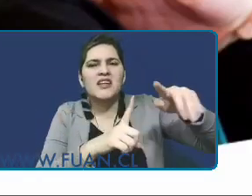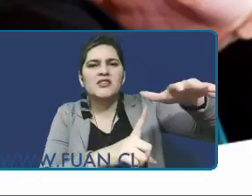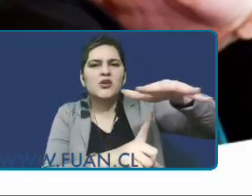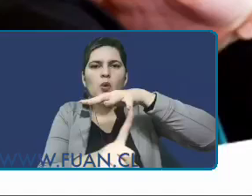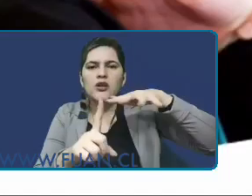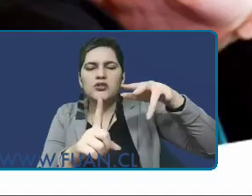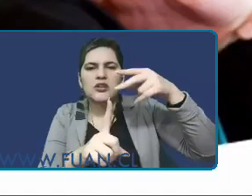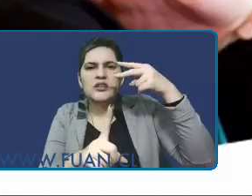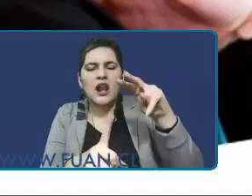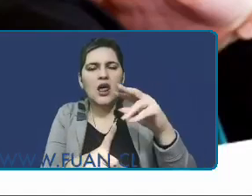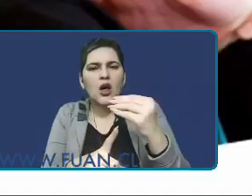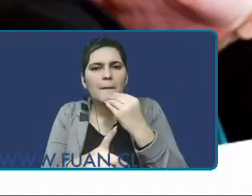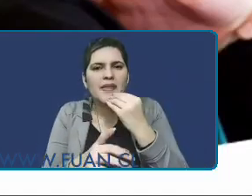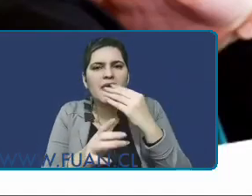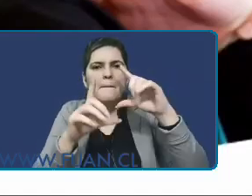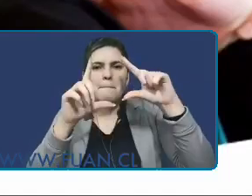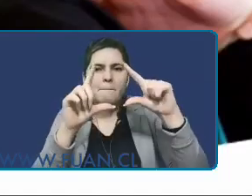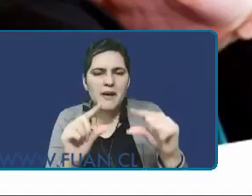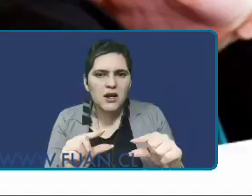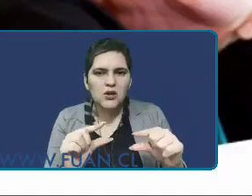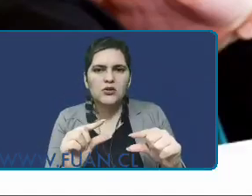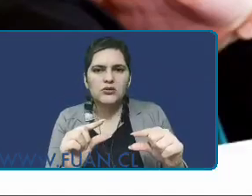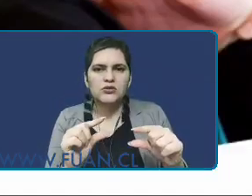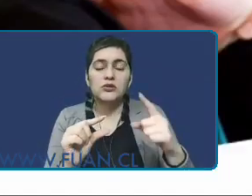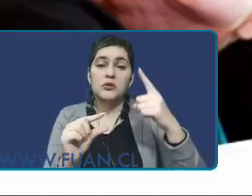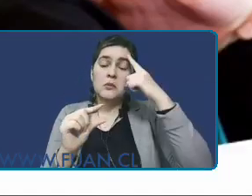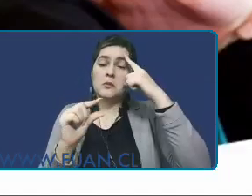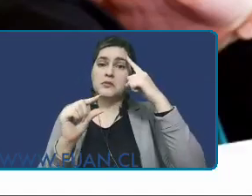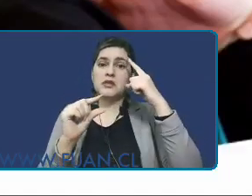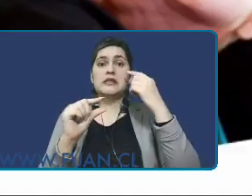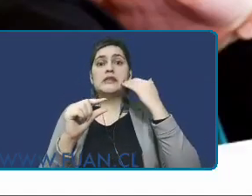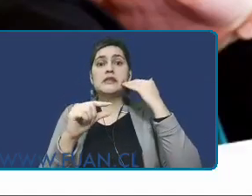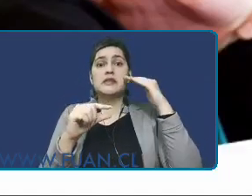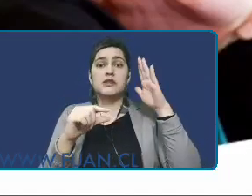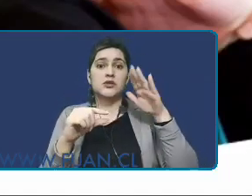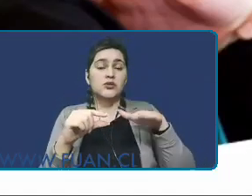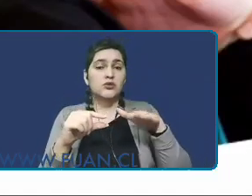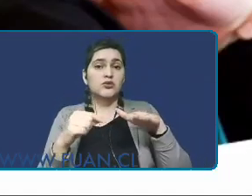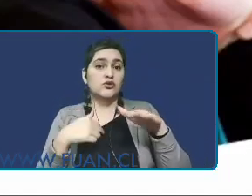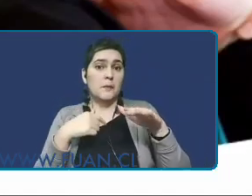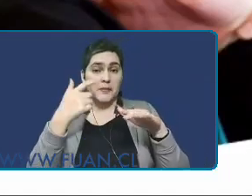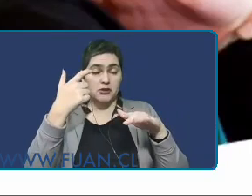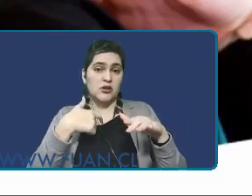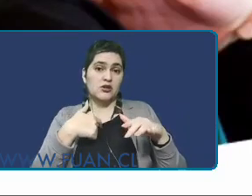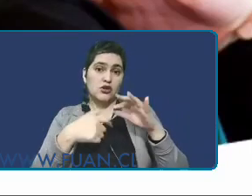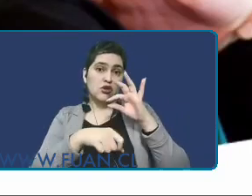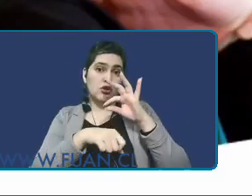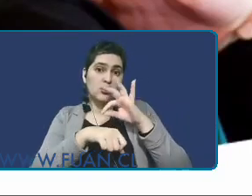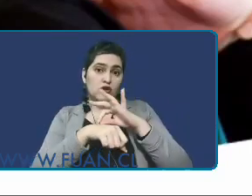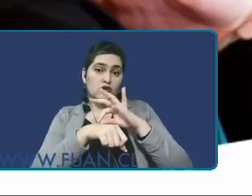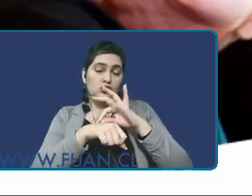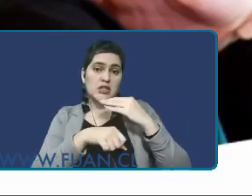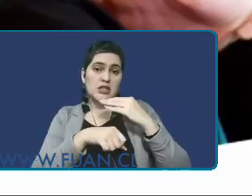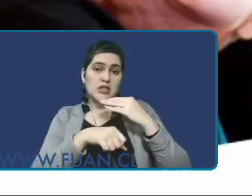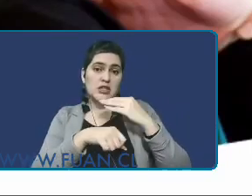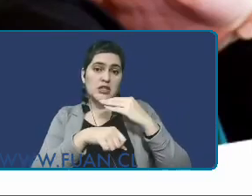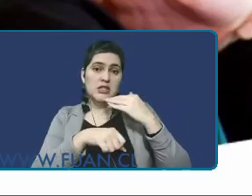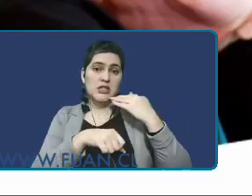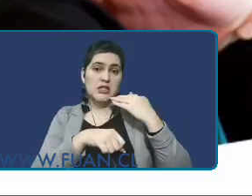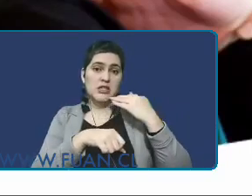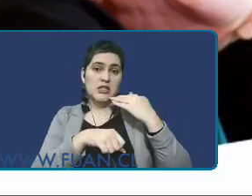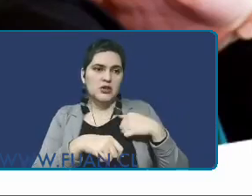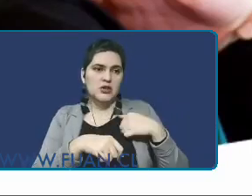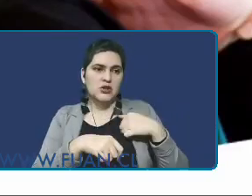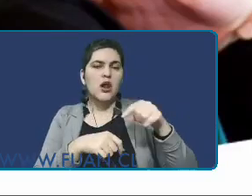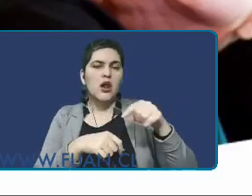niño, para mí que soy pediatra, estoy hablando de los niños, ¿cierto? Muy restringido en su alimentación por todas estas otras